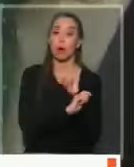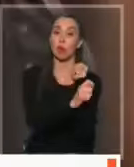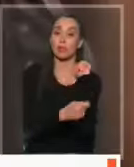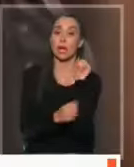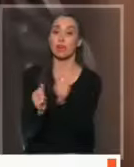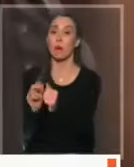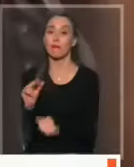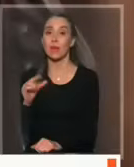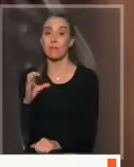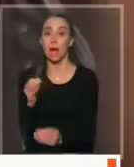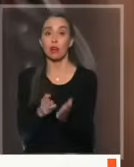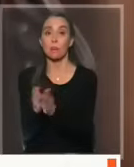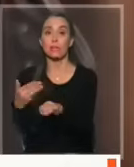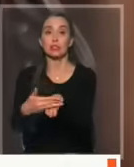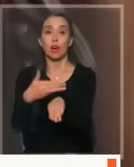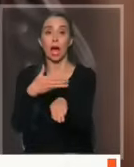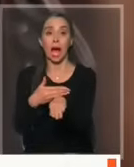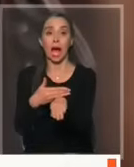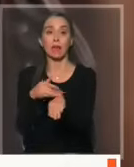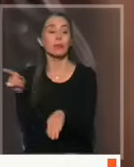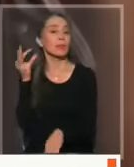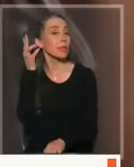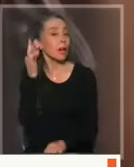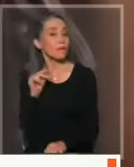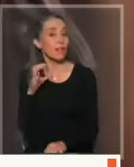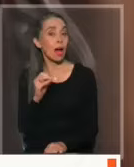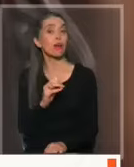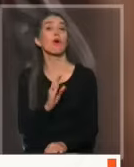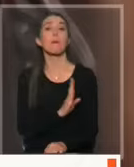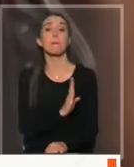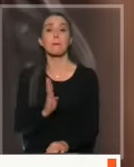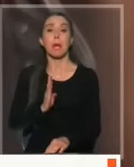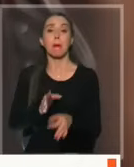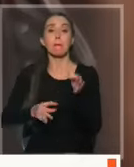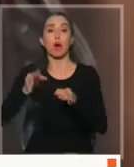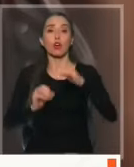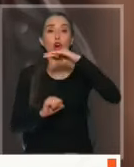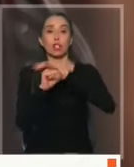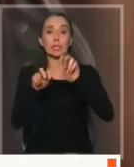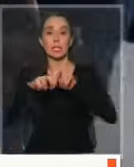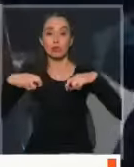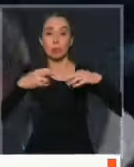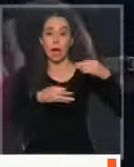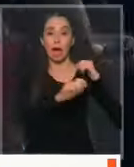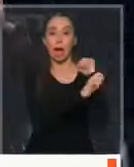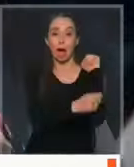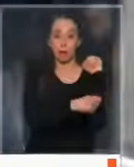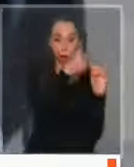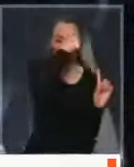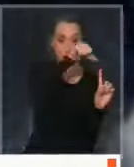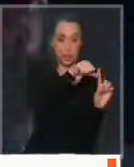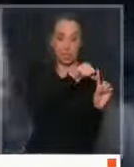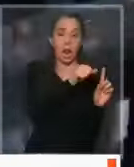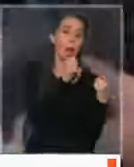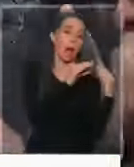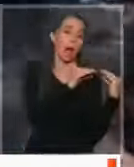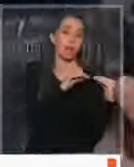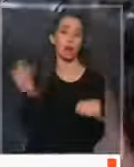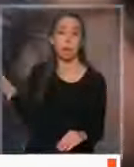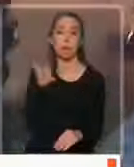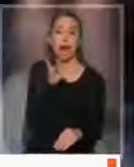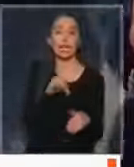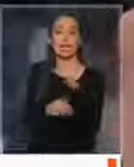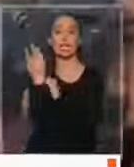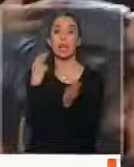que comenzó incluso antes de que esta última integrara la Corte Suprema. El penalista habría hecho gestiones para su nominación en